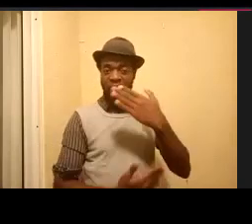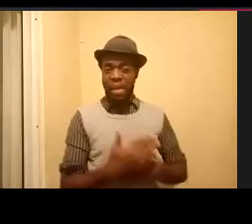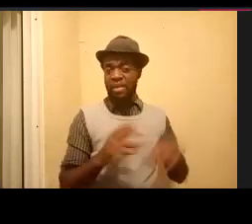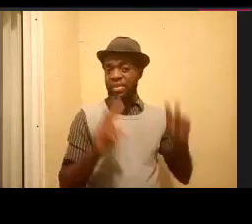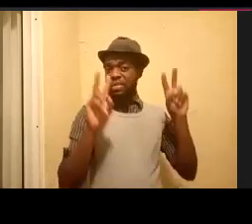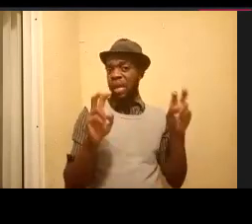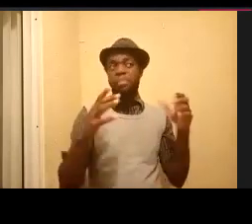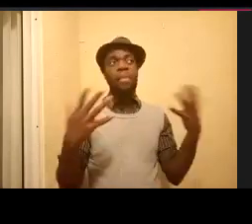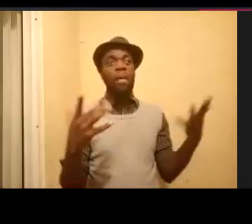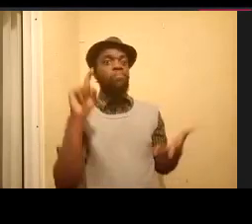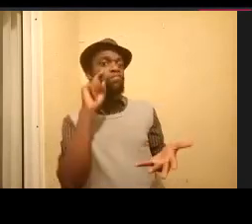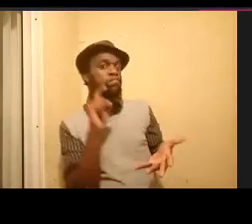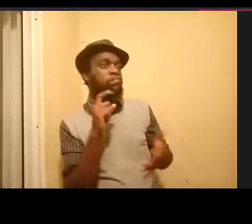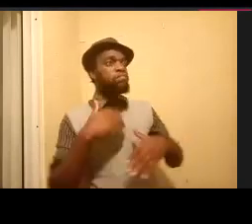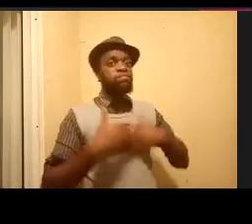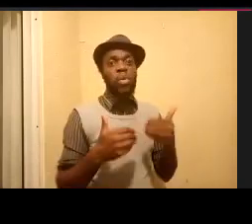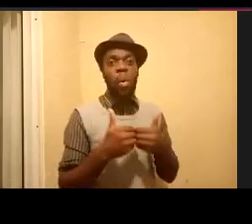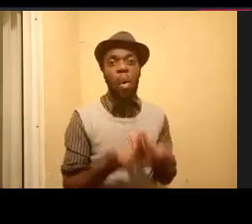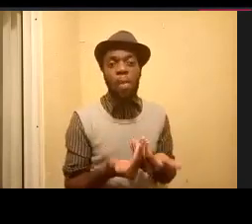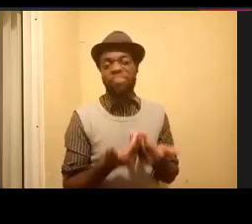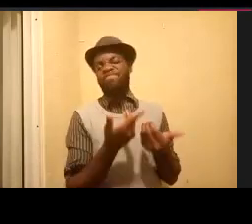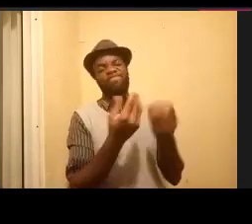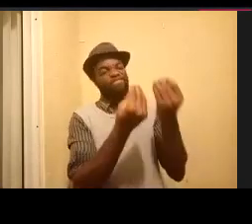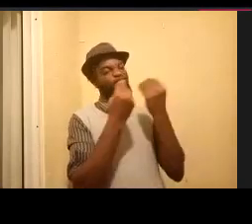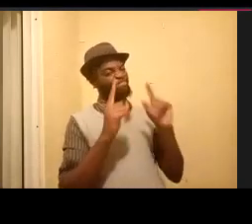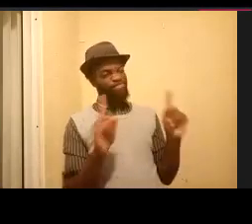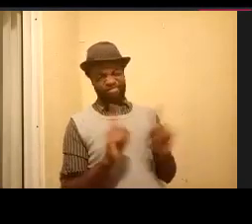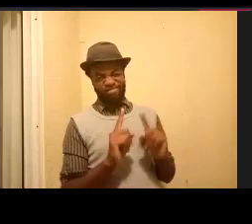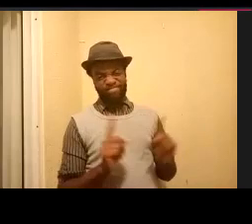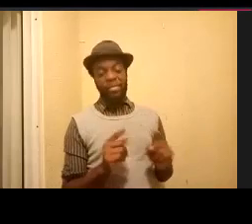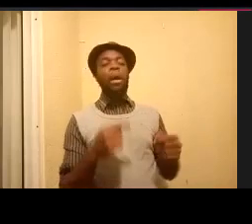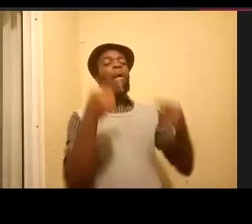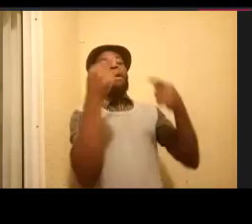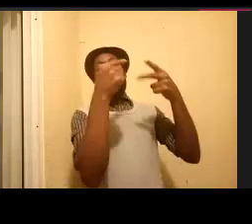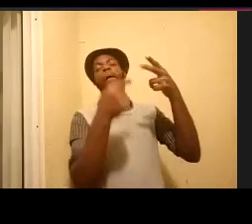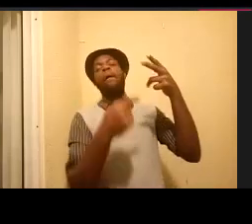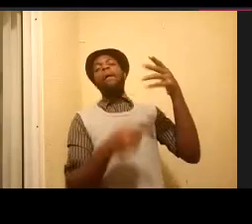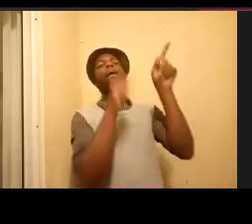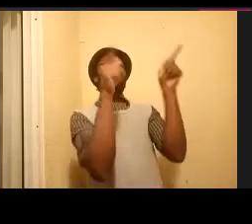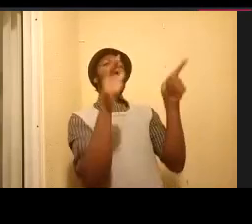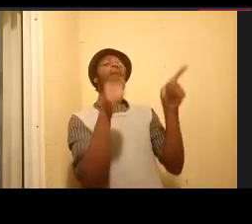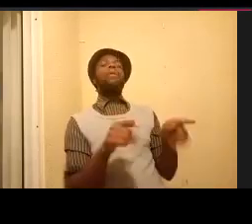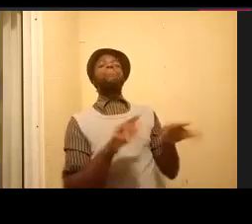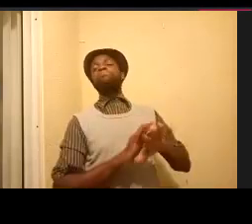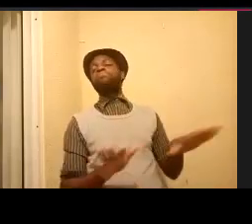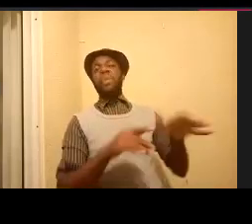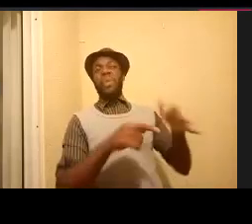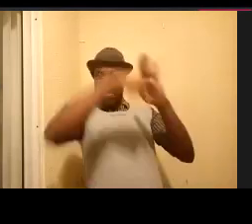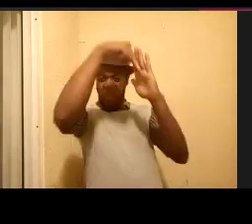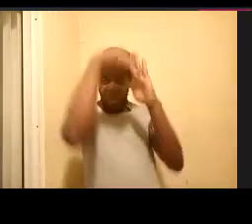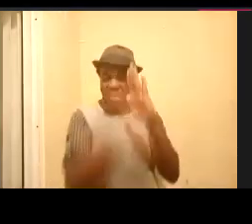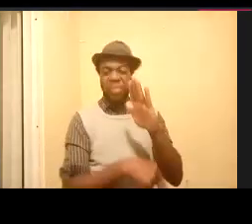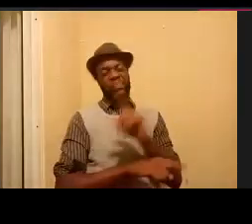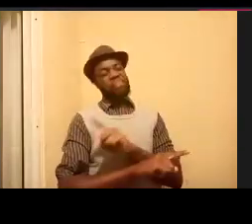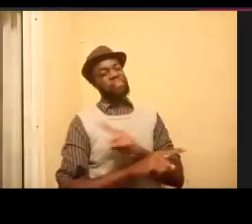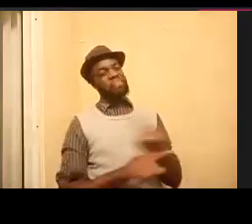de sexualidad, pero sí se maneja en aspectos generales, o sea, no es accesible para nosotros. Sí se toca en el sentido, por ejemplo, yo me acuerdo